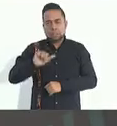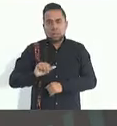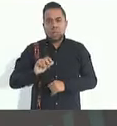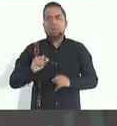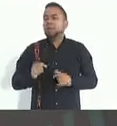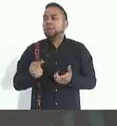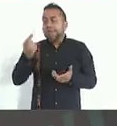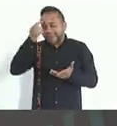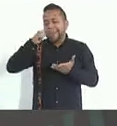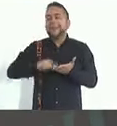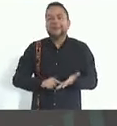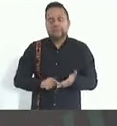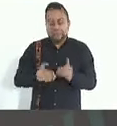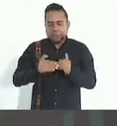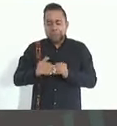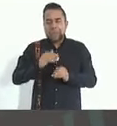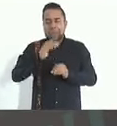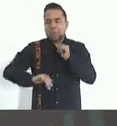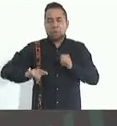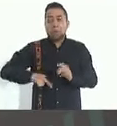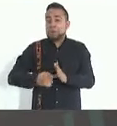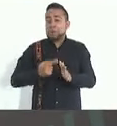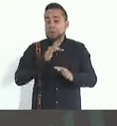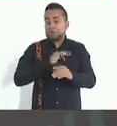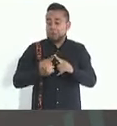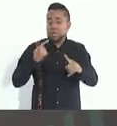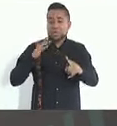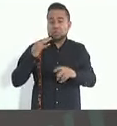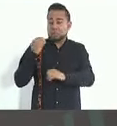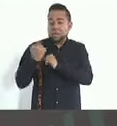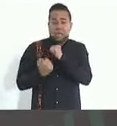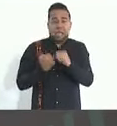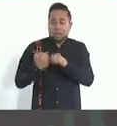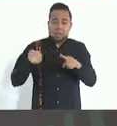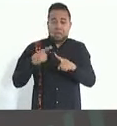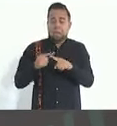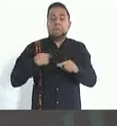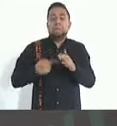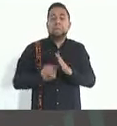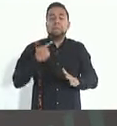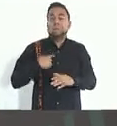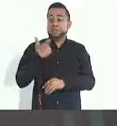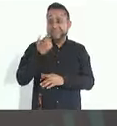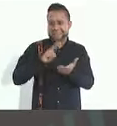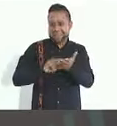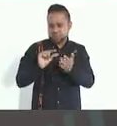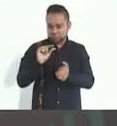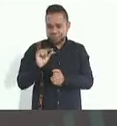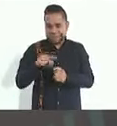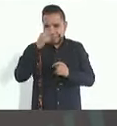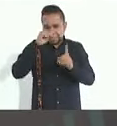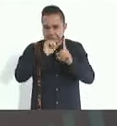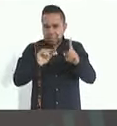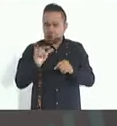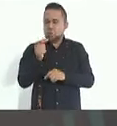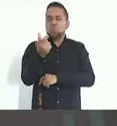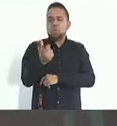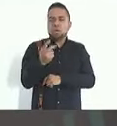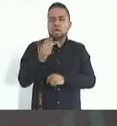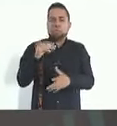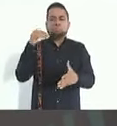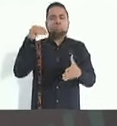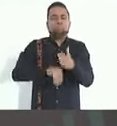gobierno y por primera vez en más de 50 años nuestro peso no se va a